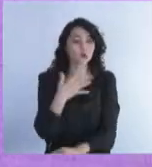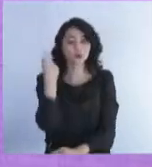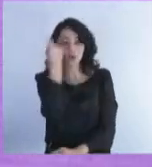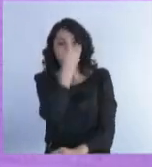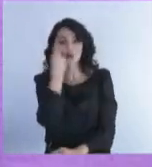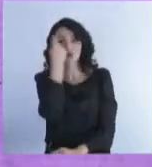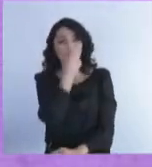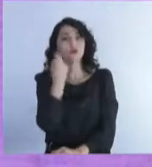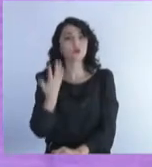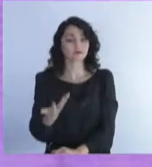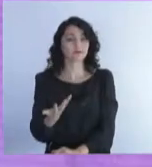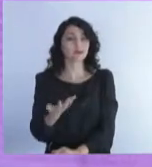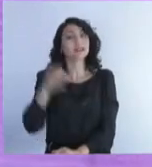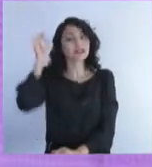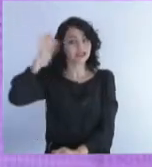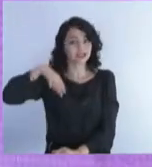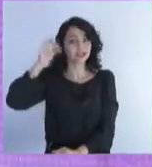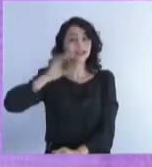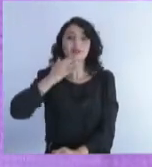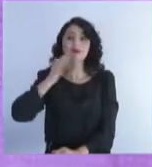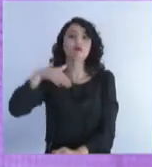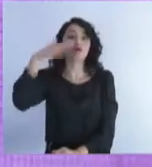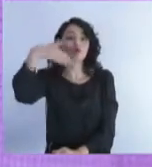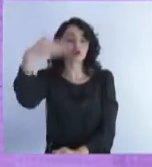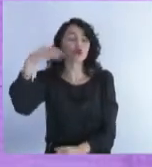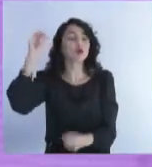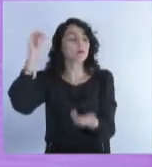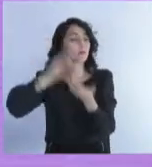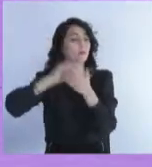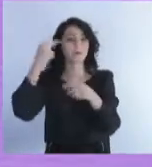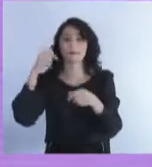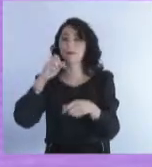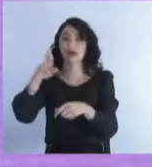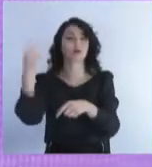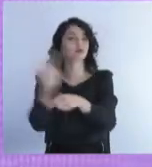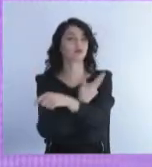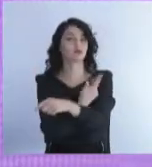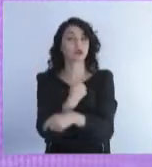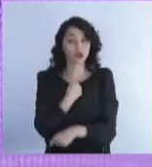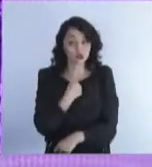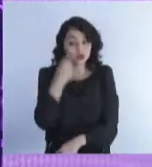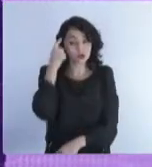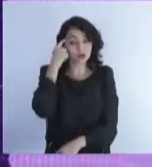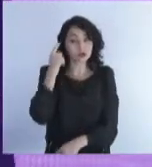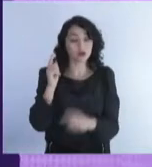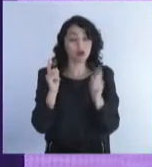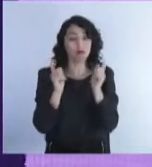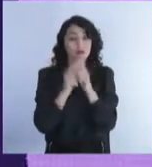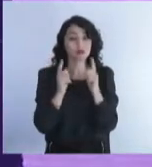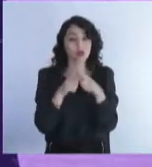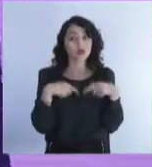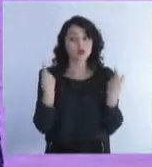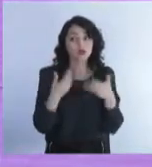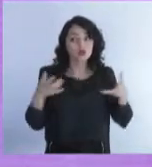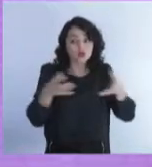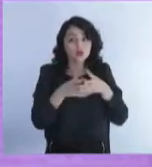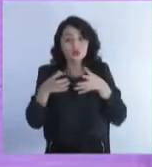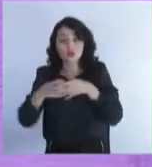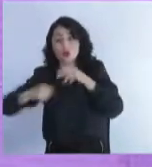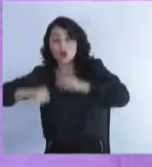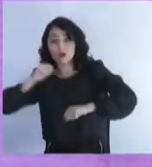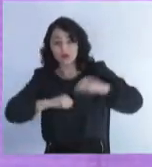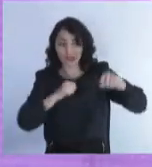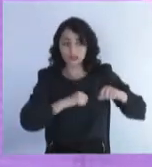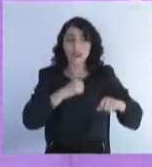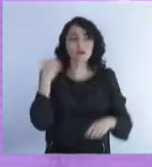y ya sabemos que impactará a millones de personas. Yo personalmente creo que desde el mundo empresarial debemos enfrentarlo como un tema